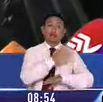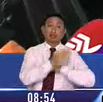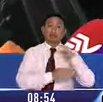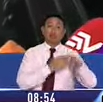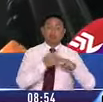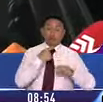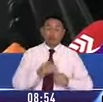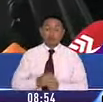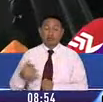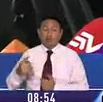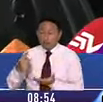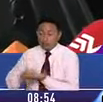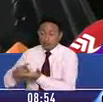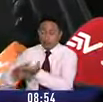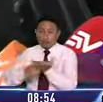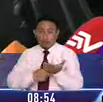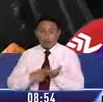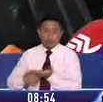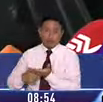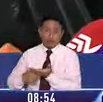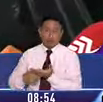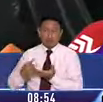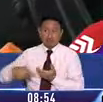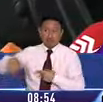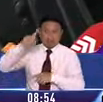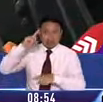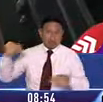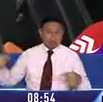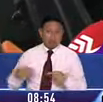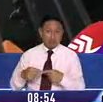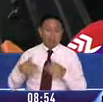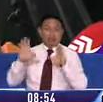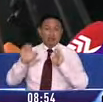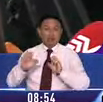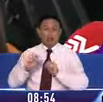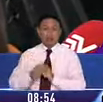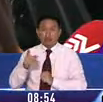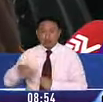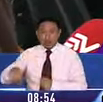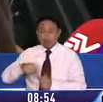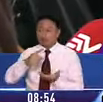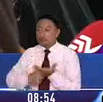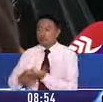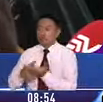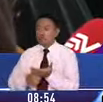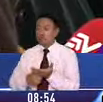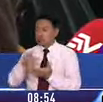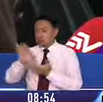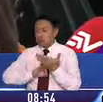mundo, se llama debate legislativo. Si no estaban de acuerdo con cierto texto, debátanlo,